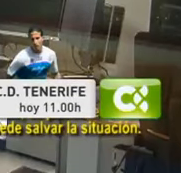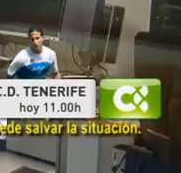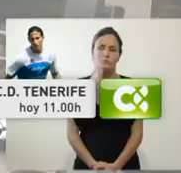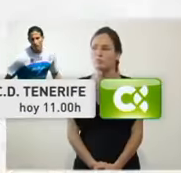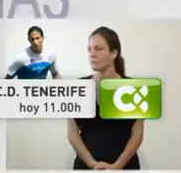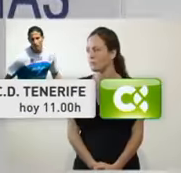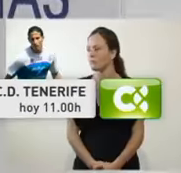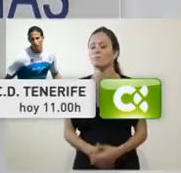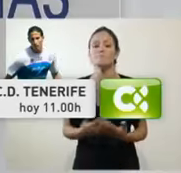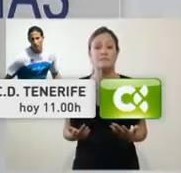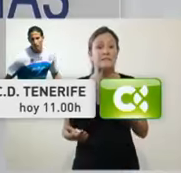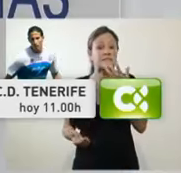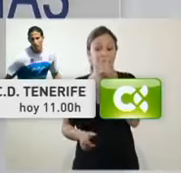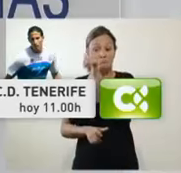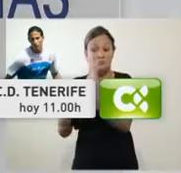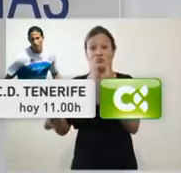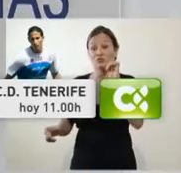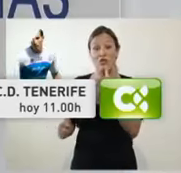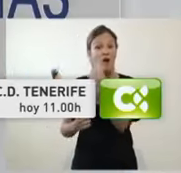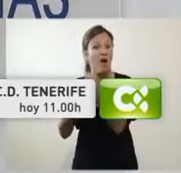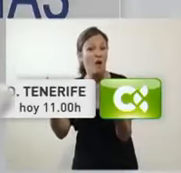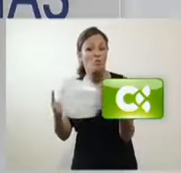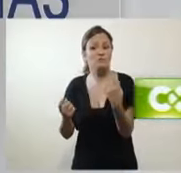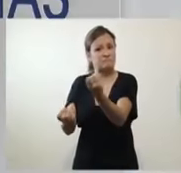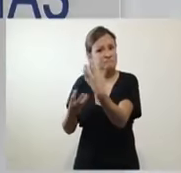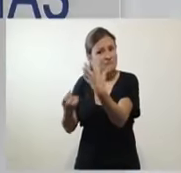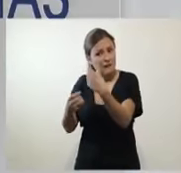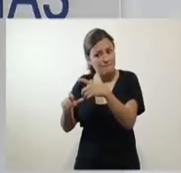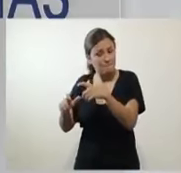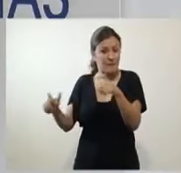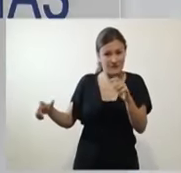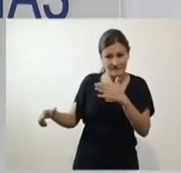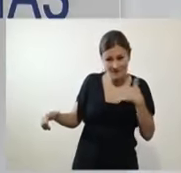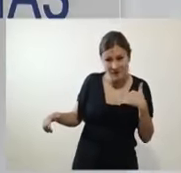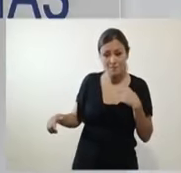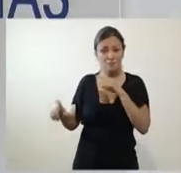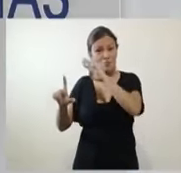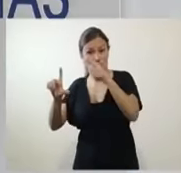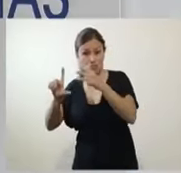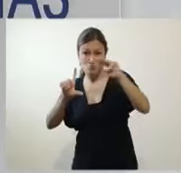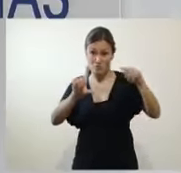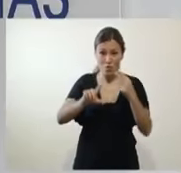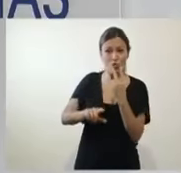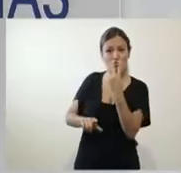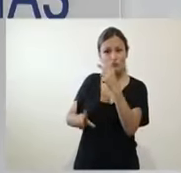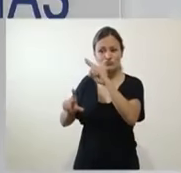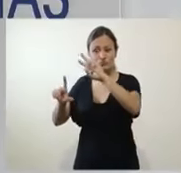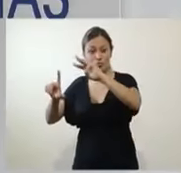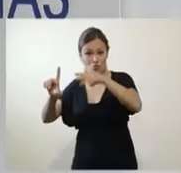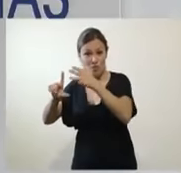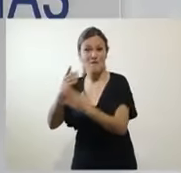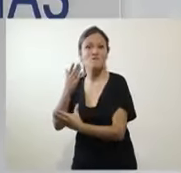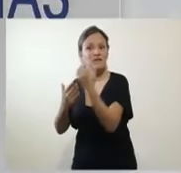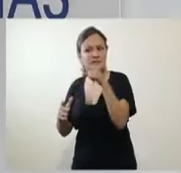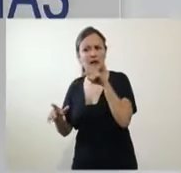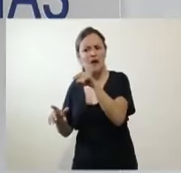la situación. Bueno, si alguna persona sorda quiere ampliar información, hay dos páginas, la página de Fasicam, la página web de Fasicam, en la